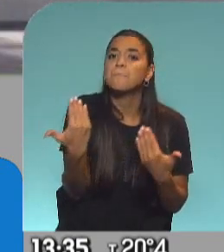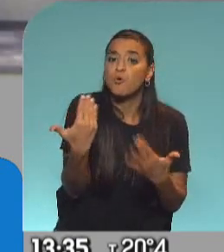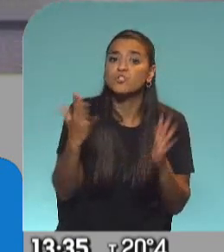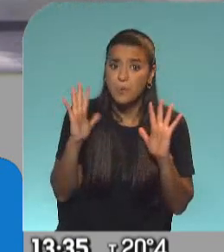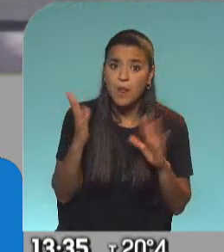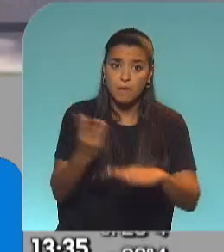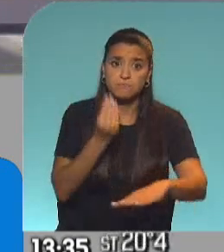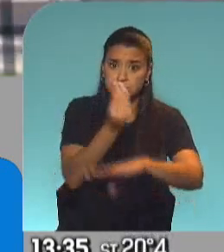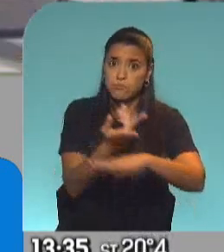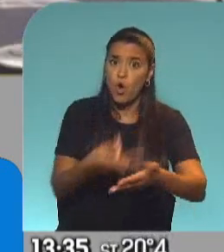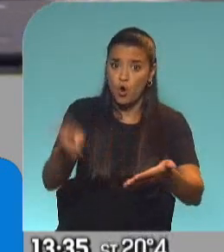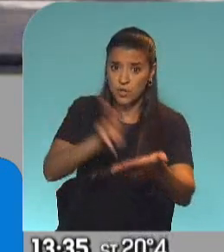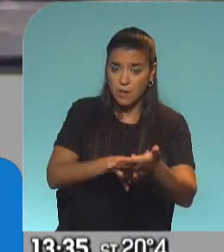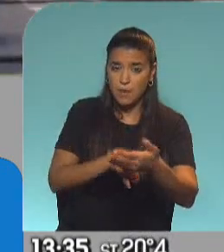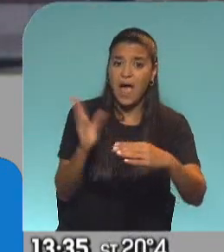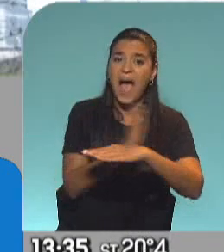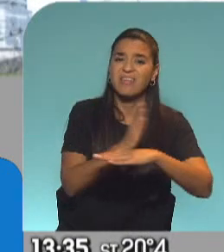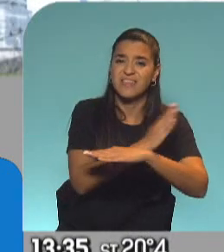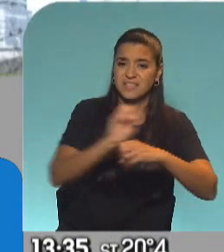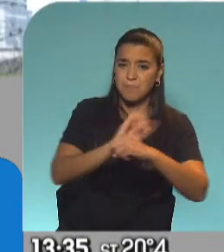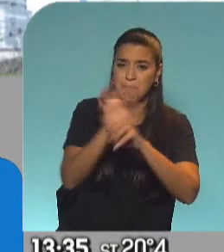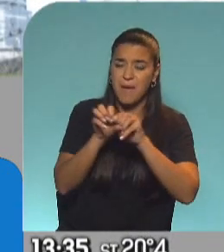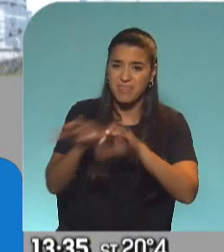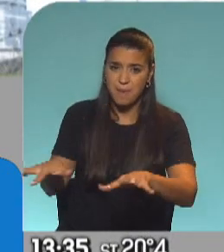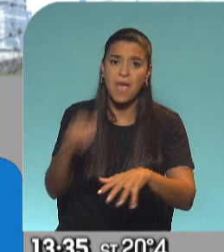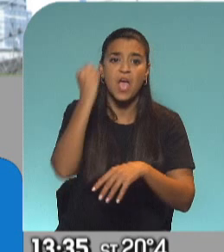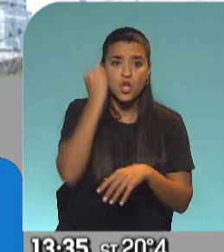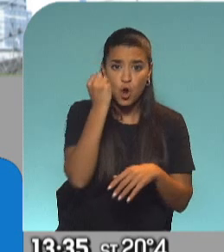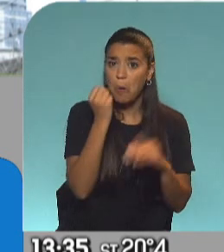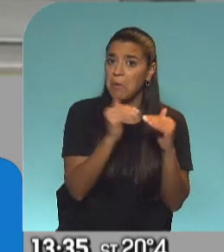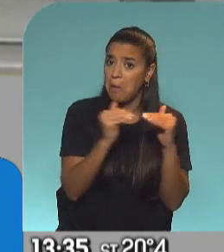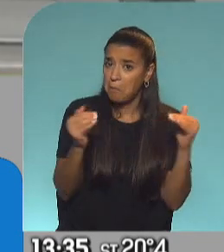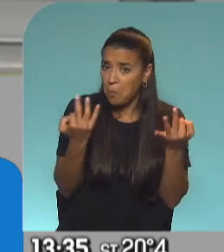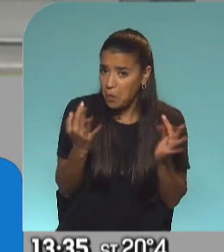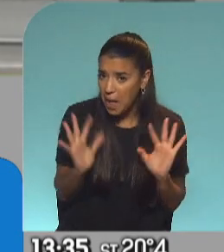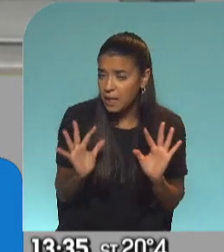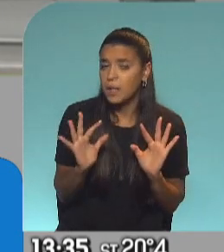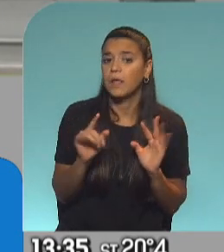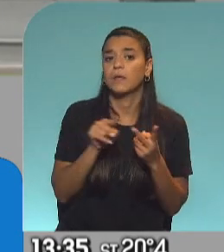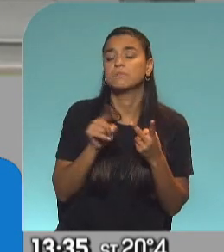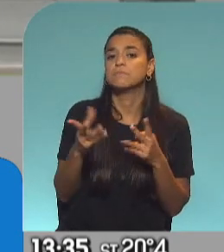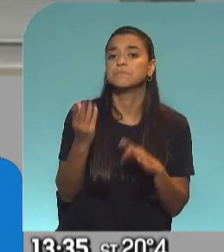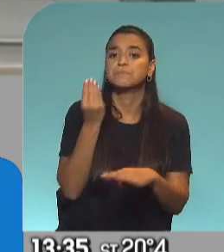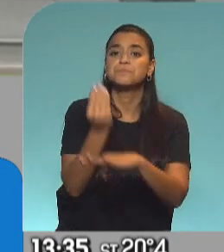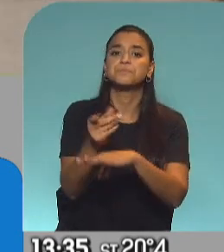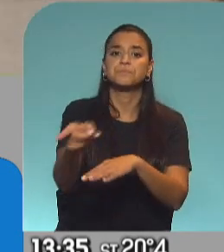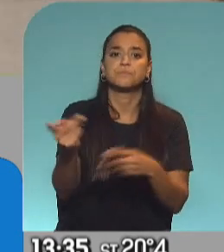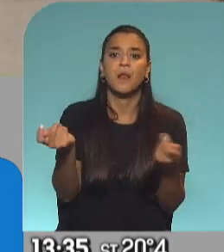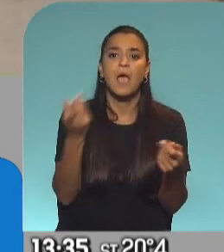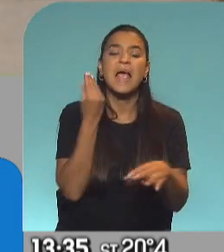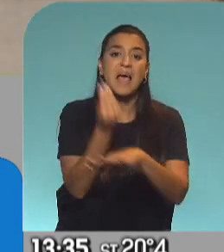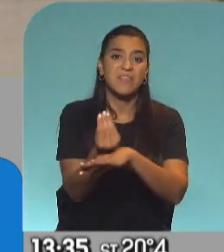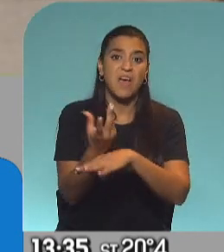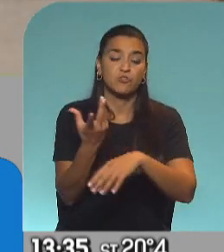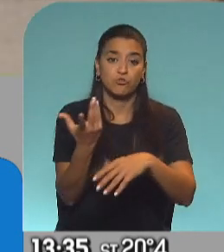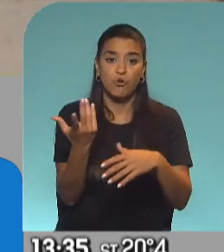ser reelecto antes de que llegara la pandemia. La economía estaba bien y él era el incumbente, o sea, el candidato en el